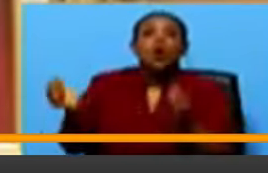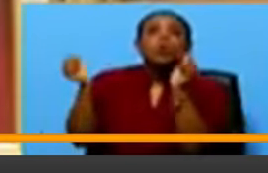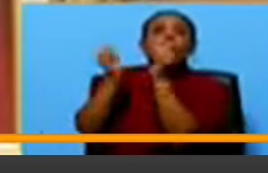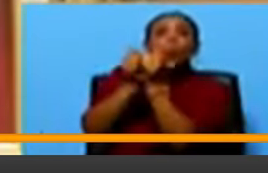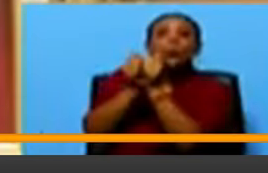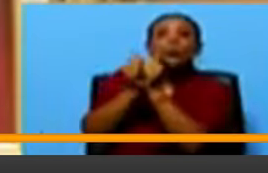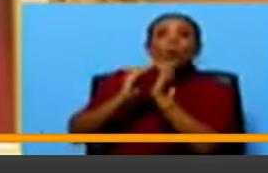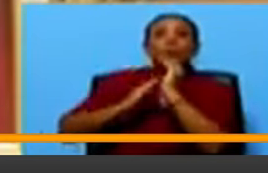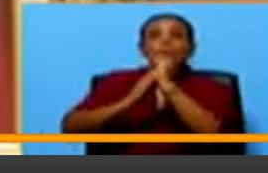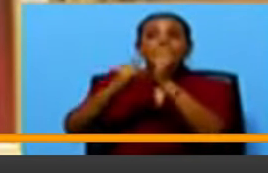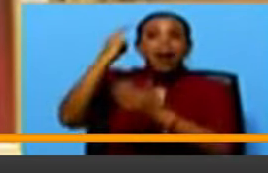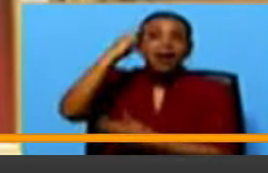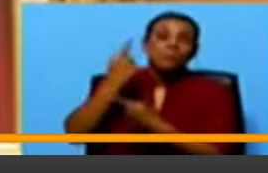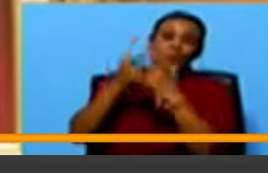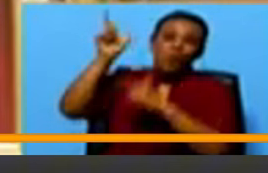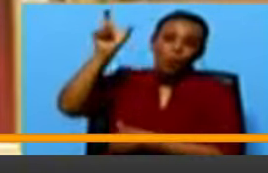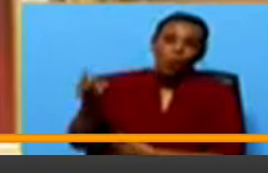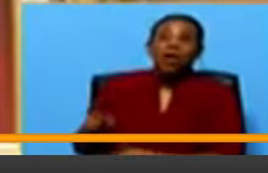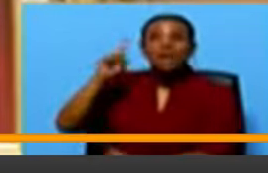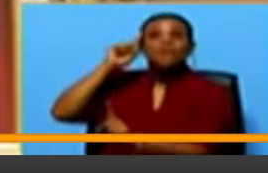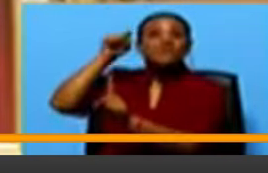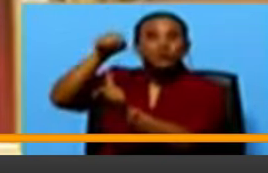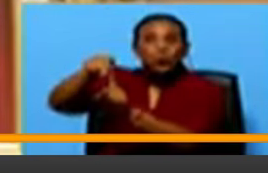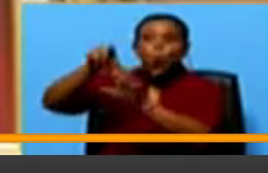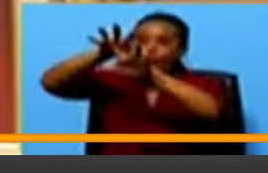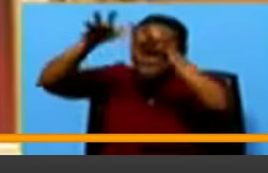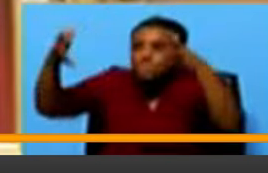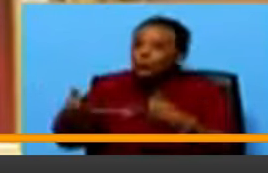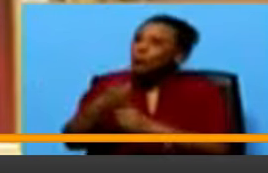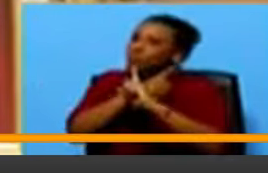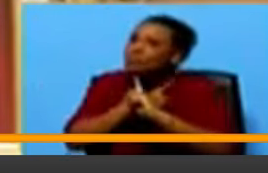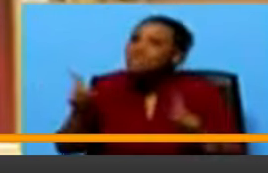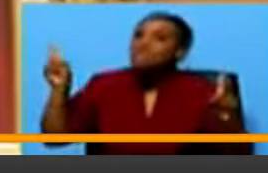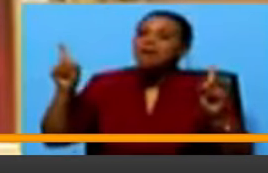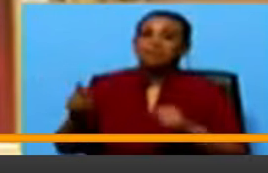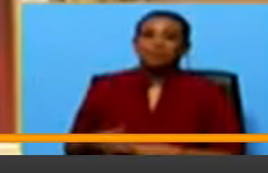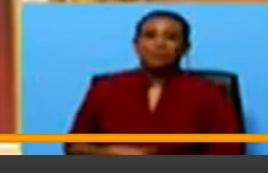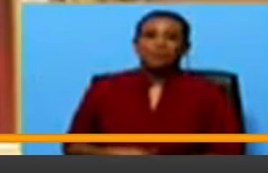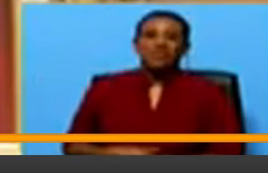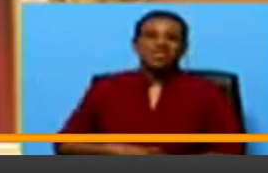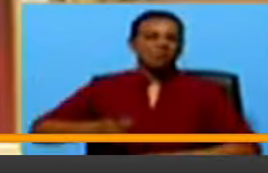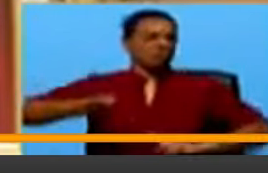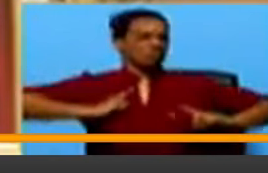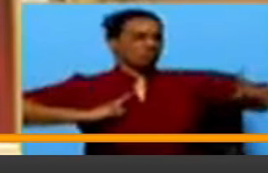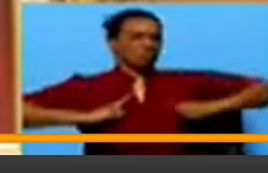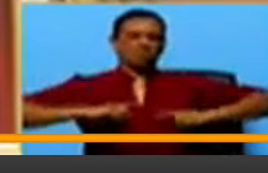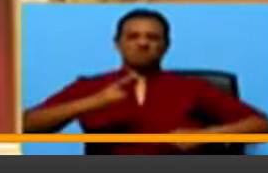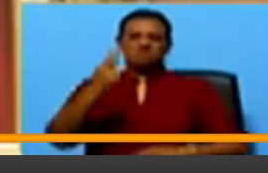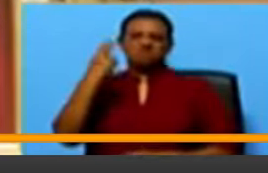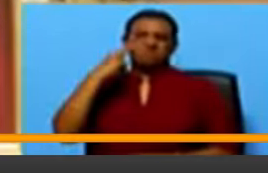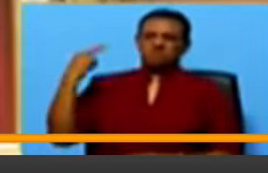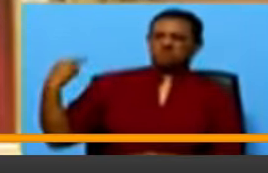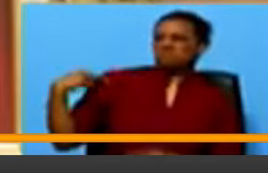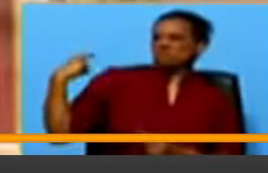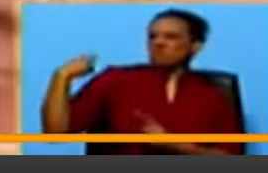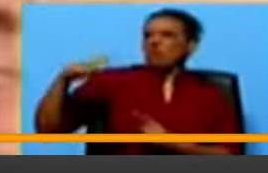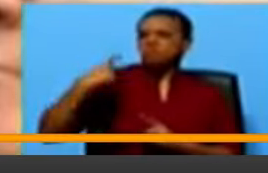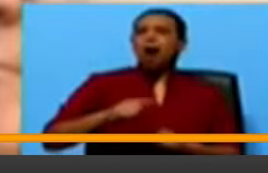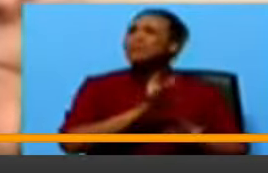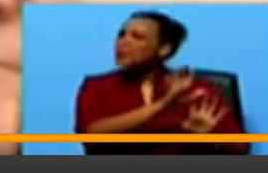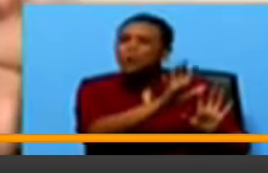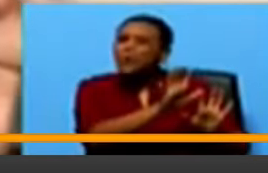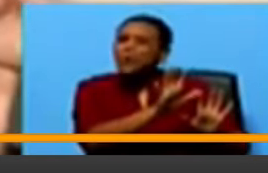su legado bolivariano en función de ese mundo nuevo, sin hegemonismo. Tenía los